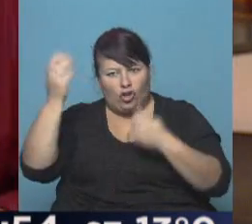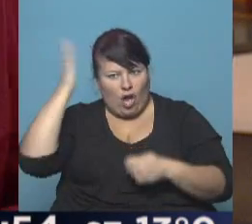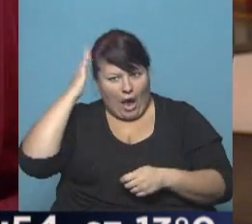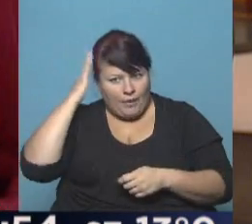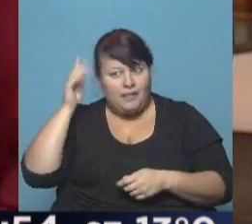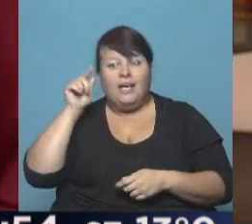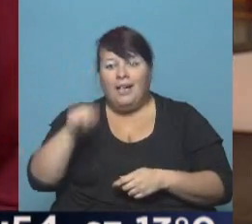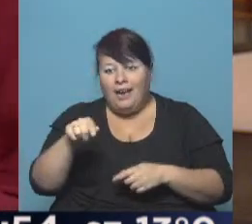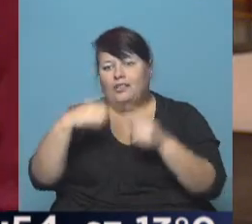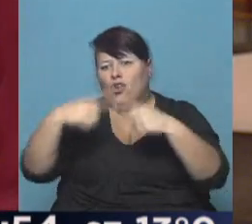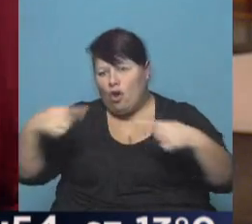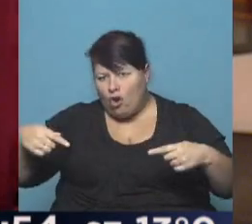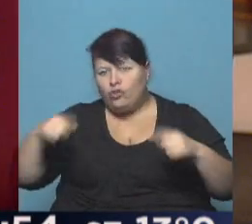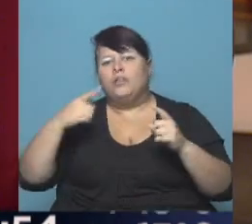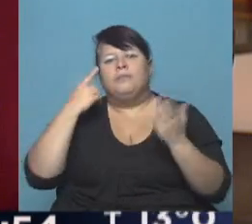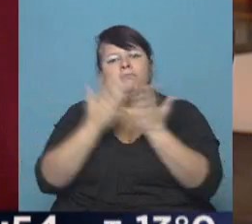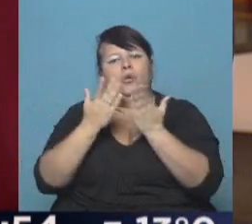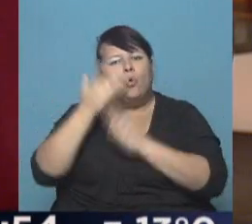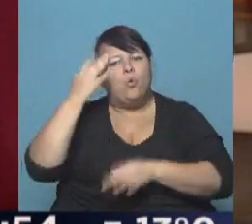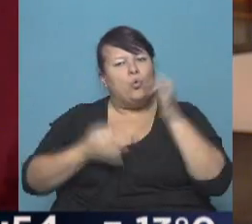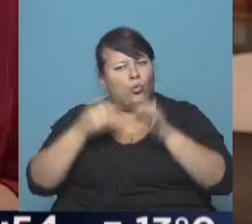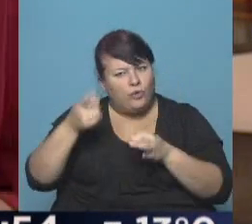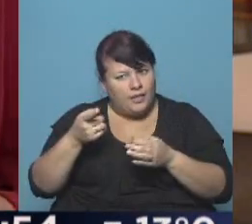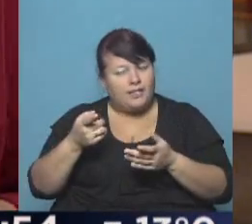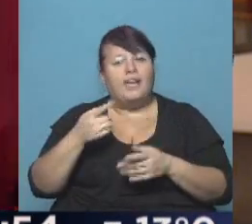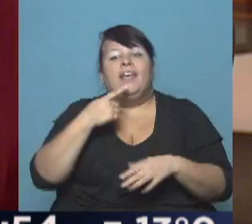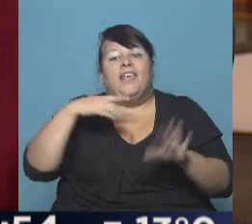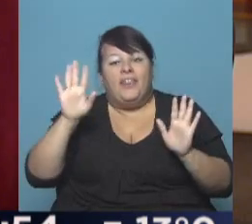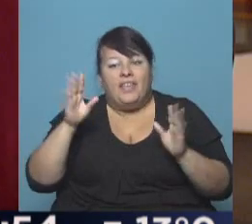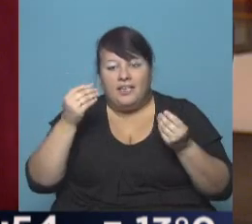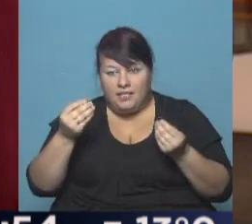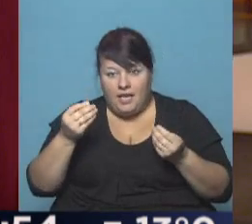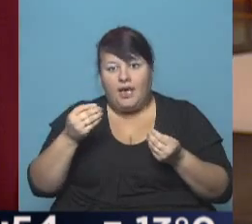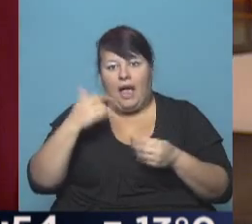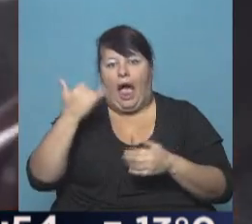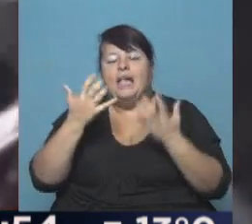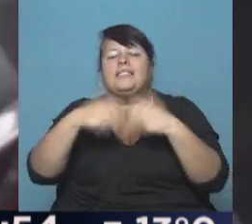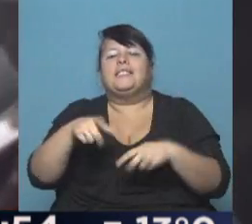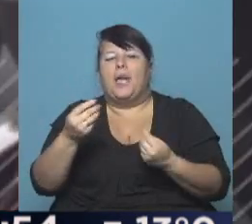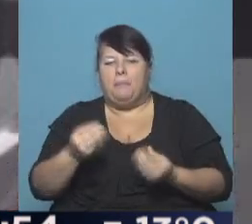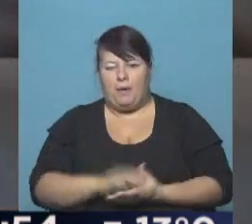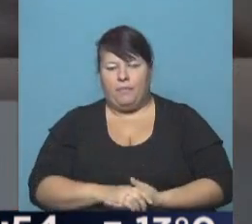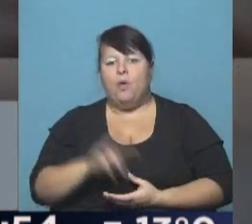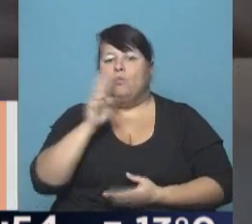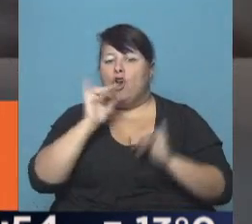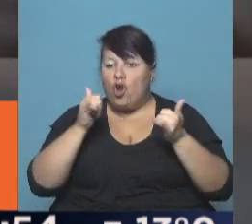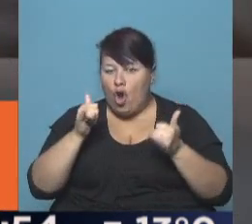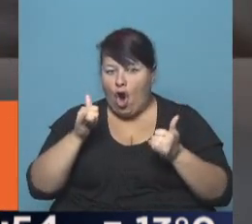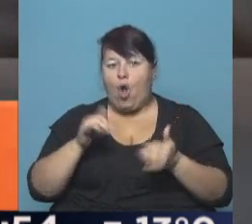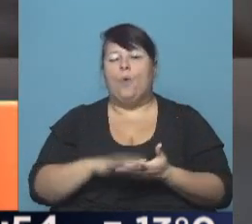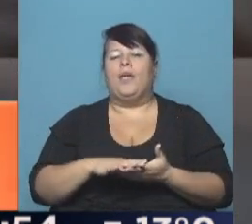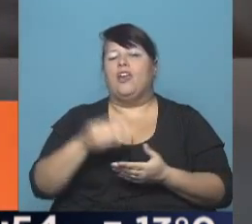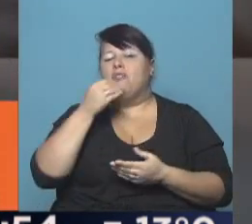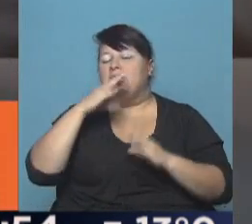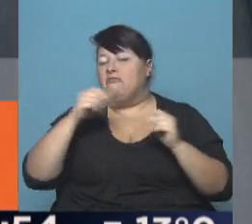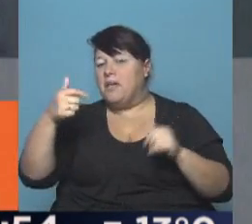cráneo este y otros casos son analizados por la justicia que dice lo siguiente sobre el sistema una joven que termina una escena en el